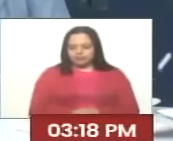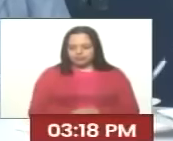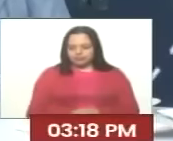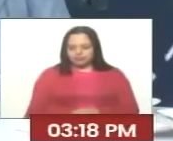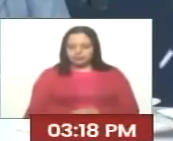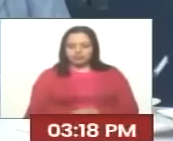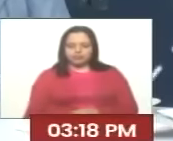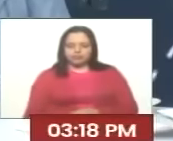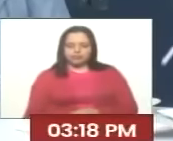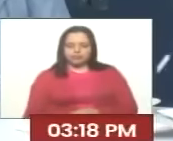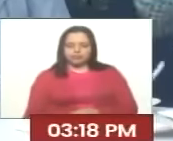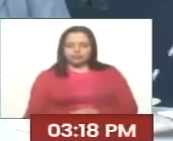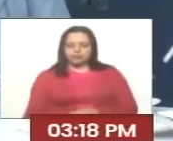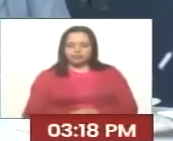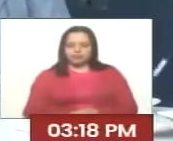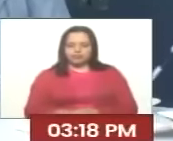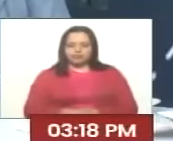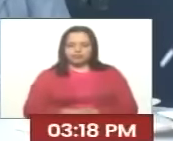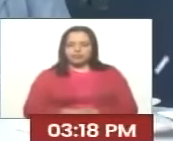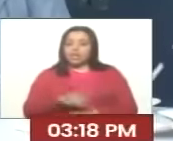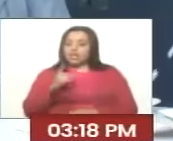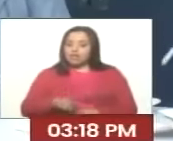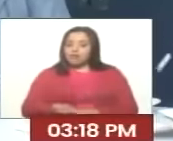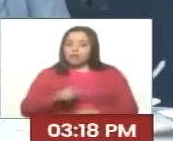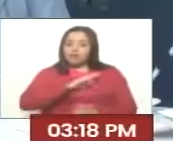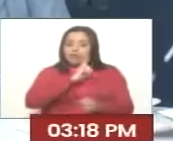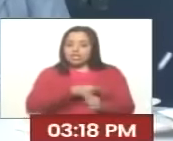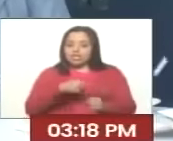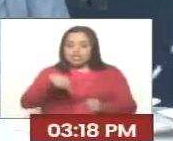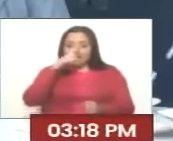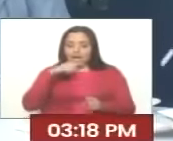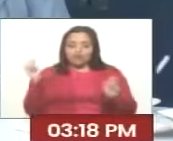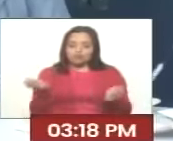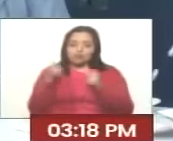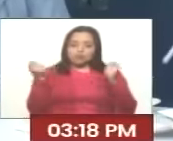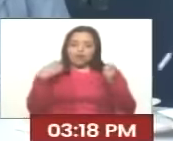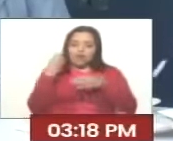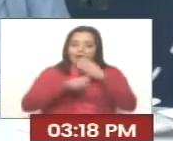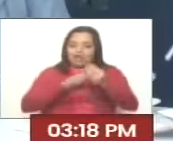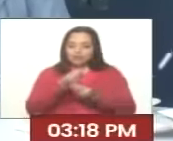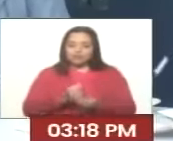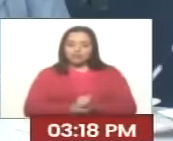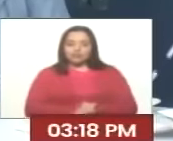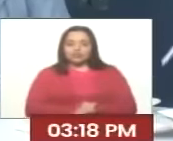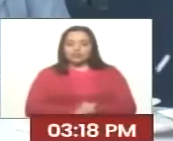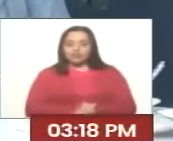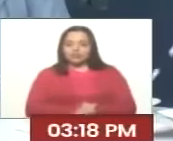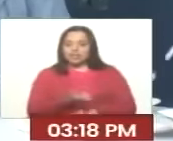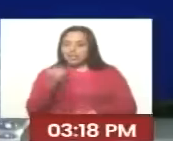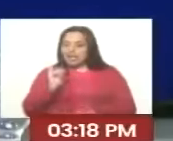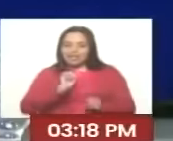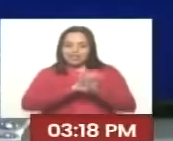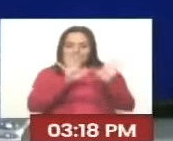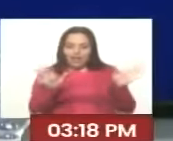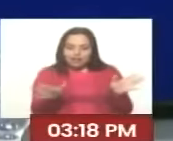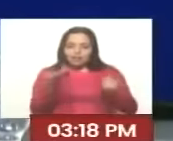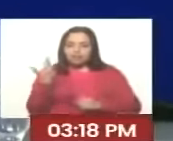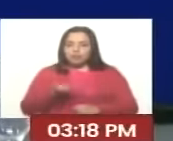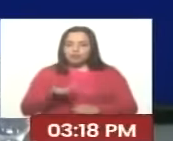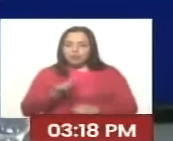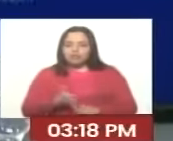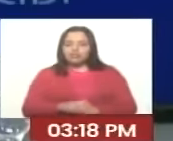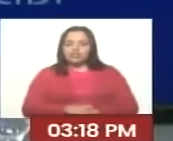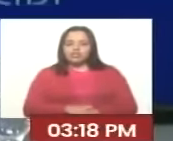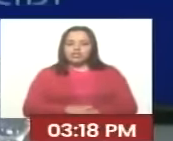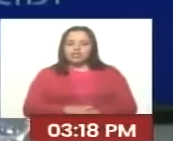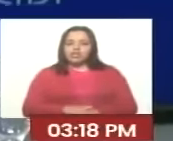fortalecer más bien, empezando este año, las campañas que estamos realizando, que son totalmente impecables, importantes, de largo aliento,